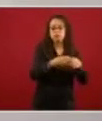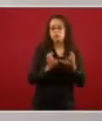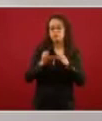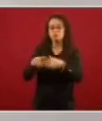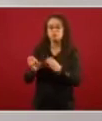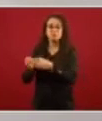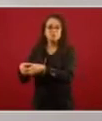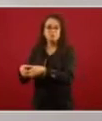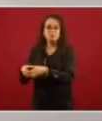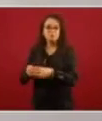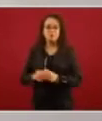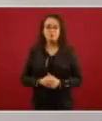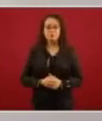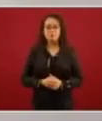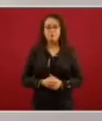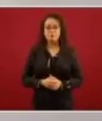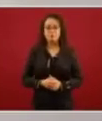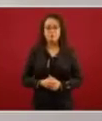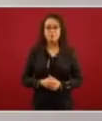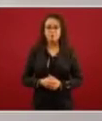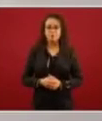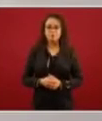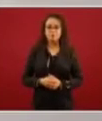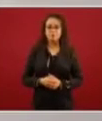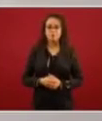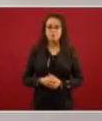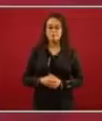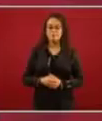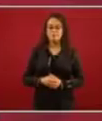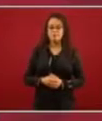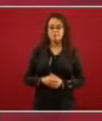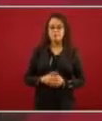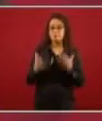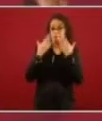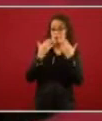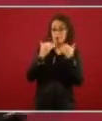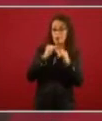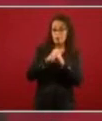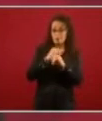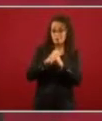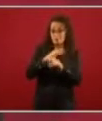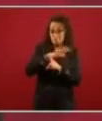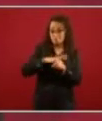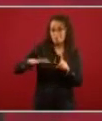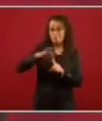No quiere decir que no haya internet en la población.